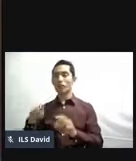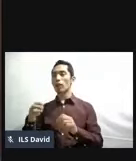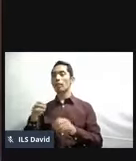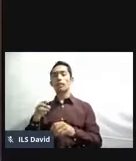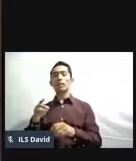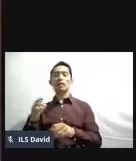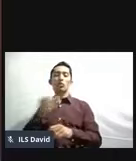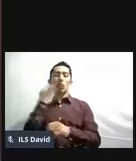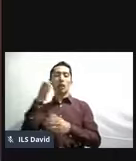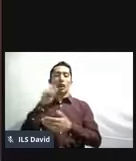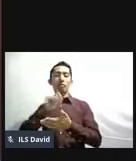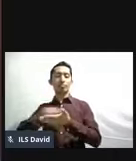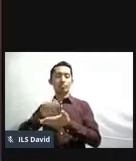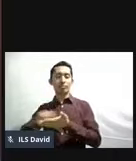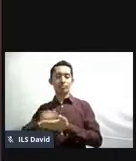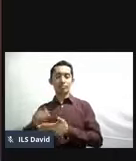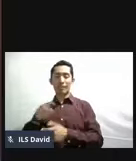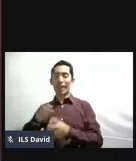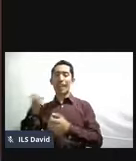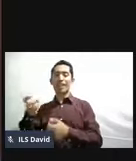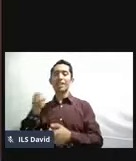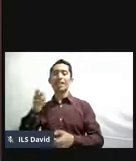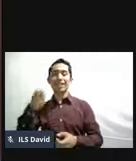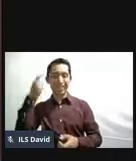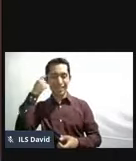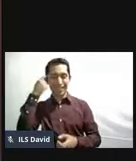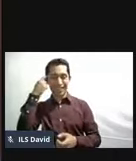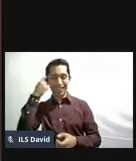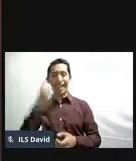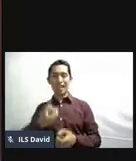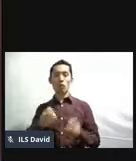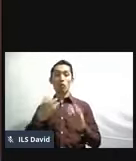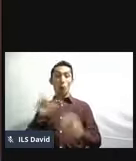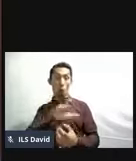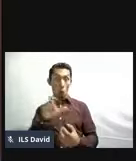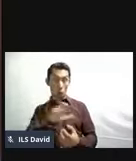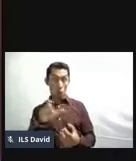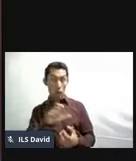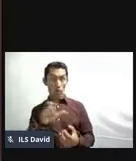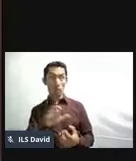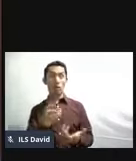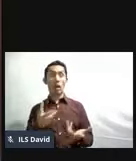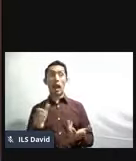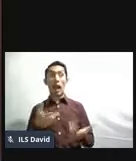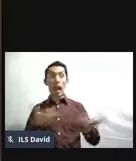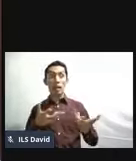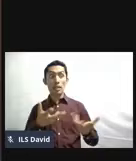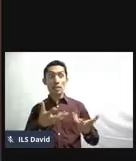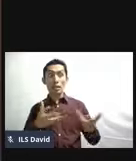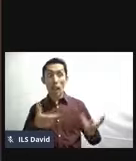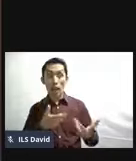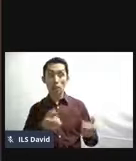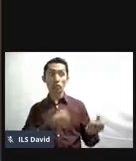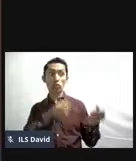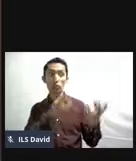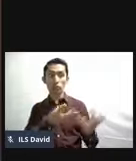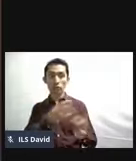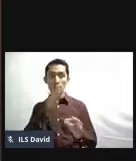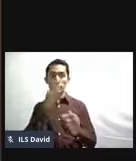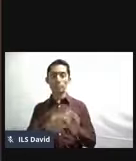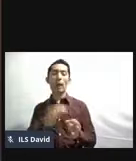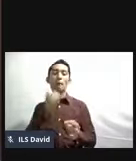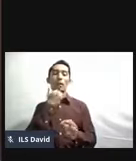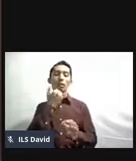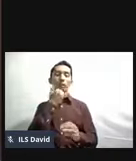etcétera. Entonces, justo ahí hay otro ejemplo. Bueno, decía, la meritocracia, perdón, pero ya ven que divago y me disperso,